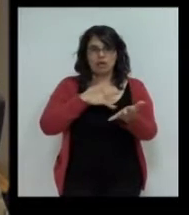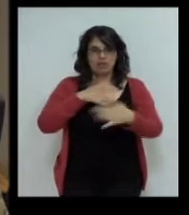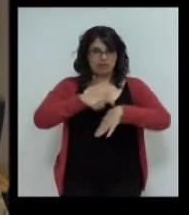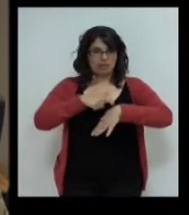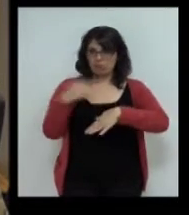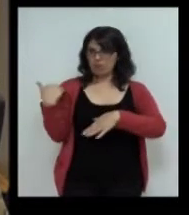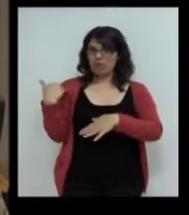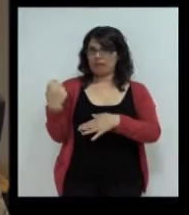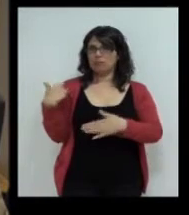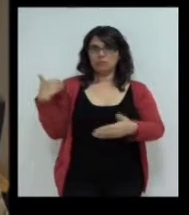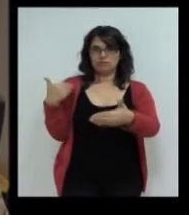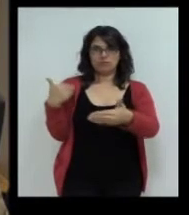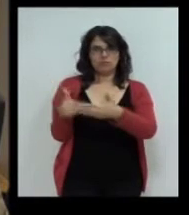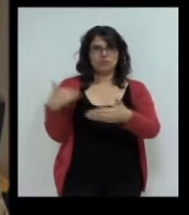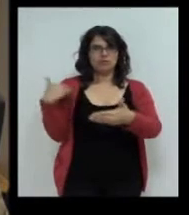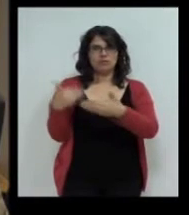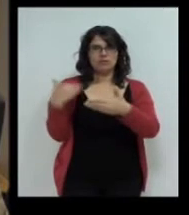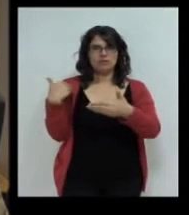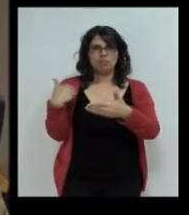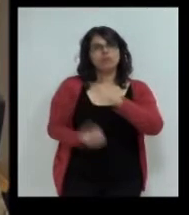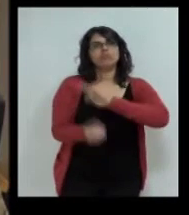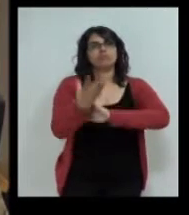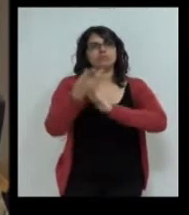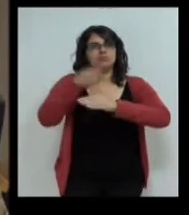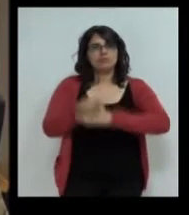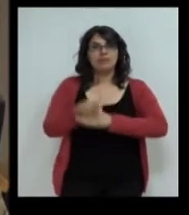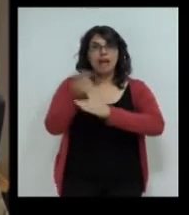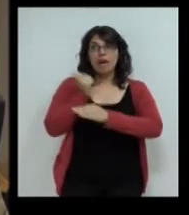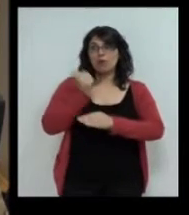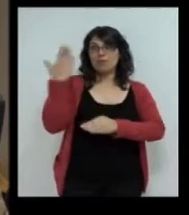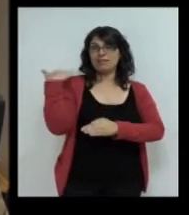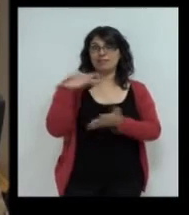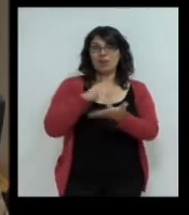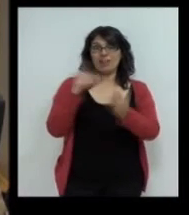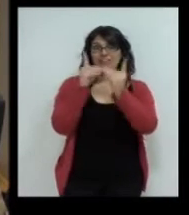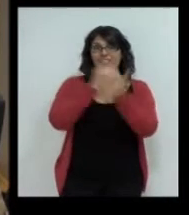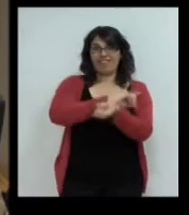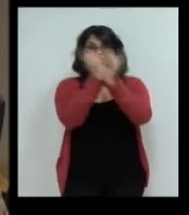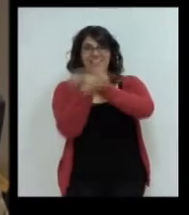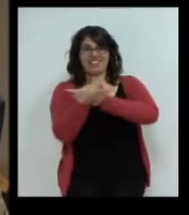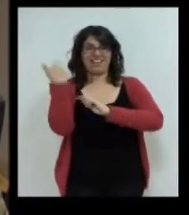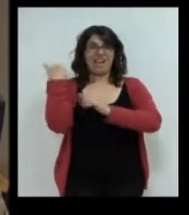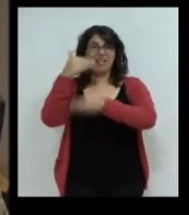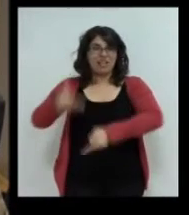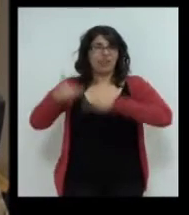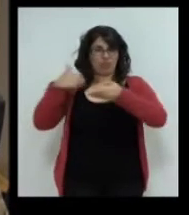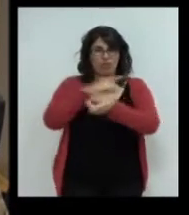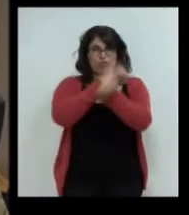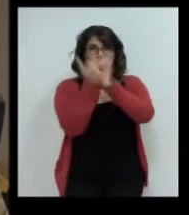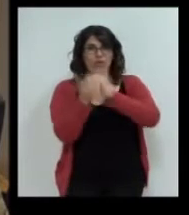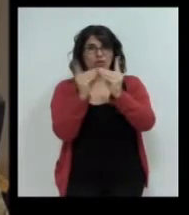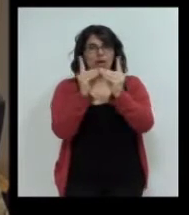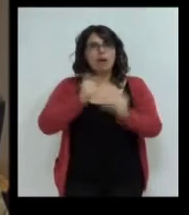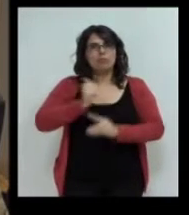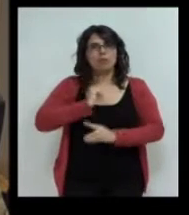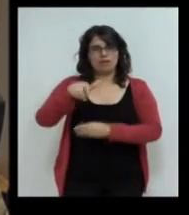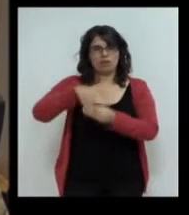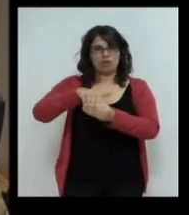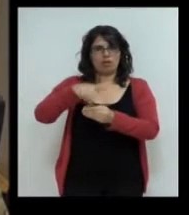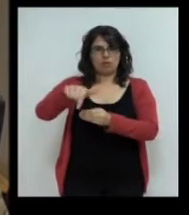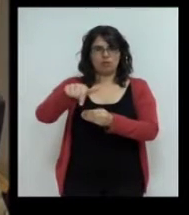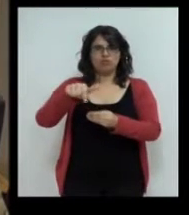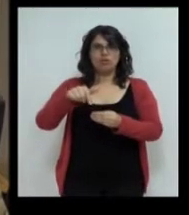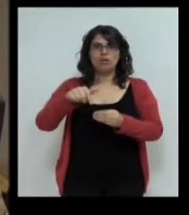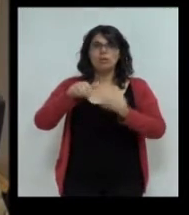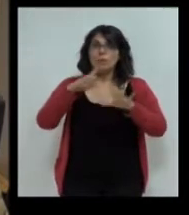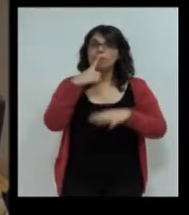tiempo. Aprovechando el proceso de transición a la TDT, se alcanzan esos umbrales, pero para el acceso a los contenidos. Nos quedan